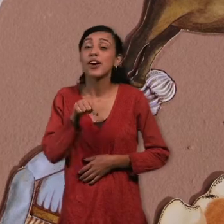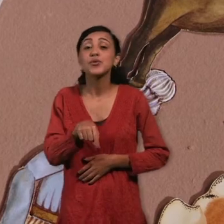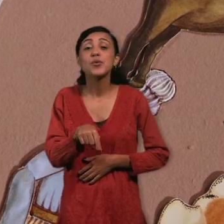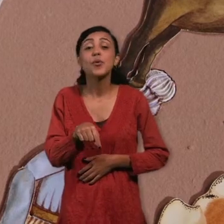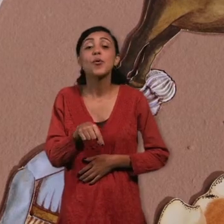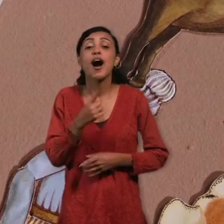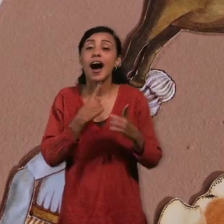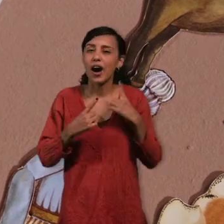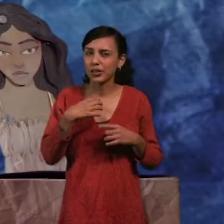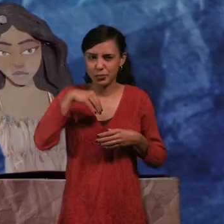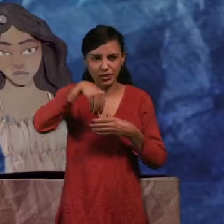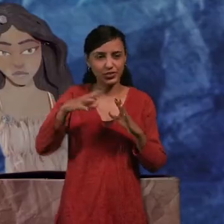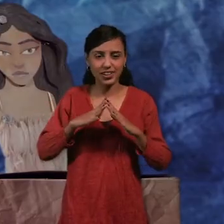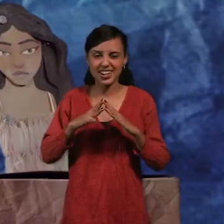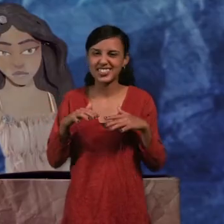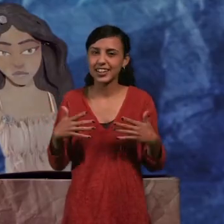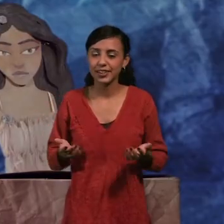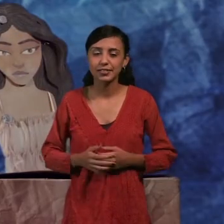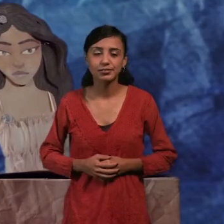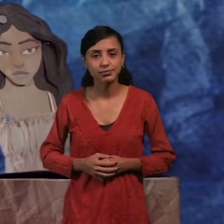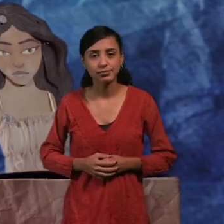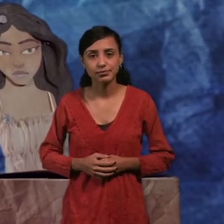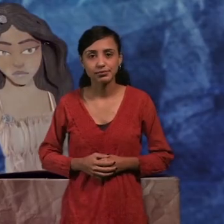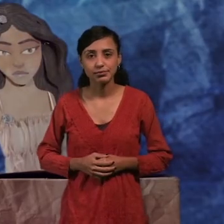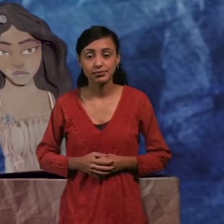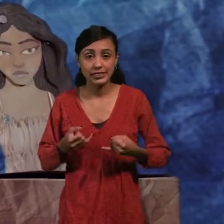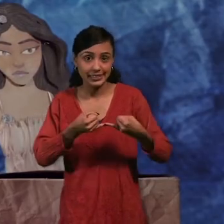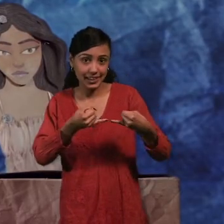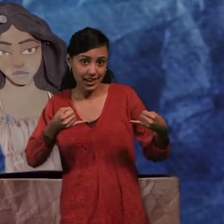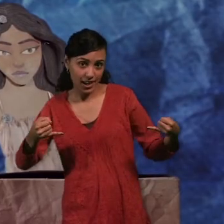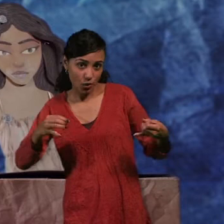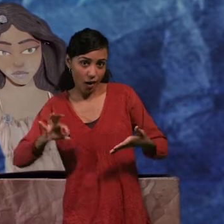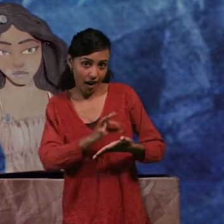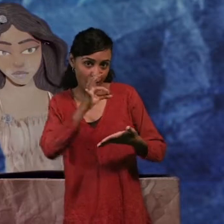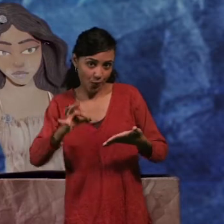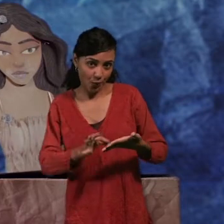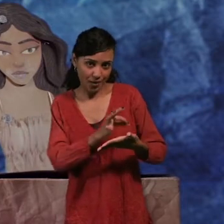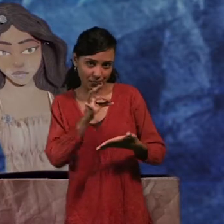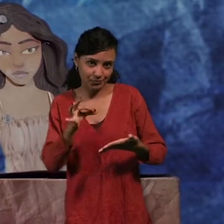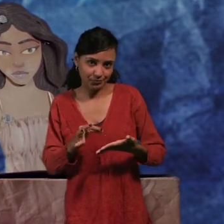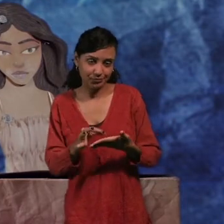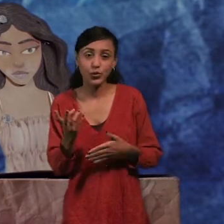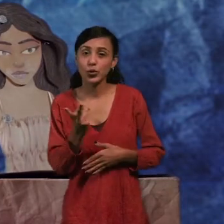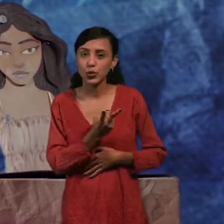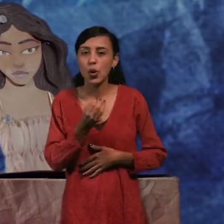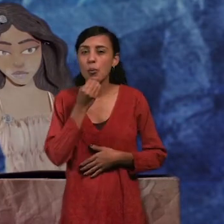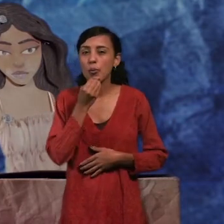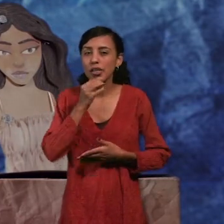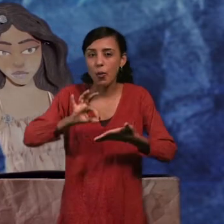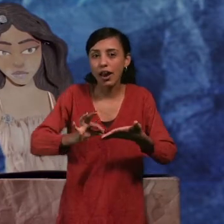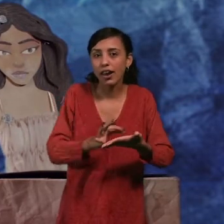algo que tenemos en todas las casas. Hilo y aguja. El hilo y la aguja nos van a servir para hacer un tipo de